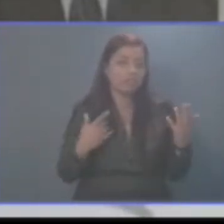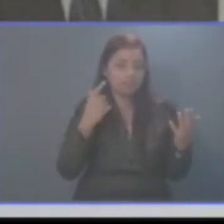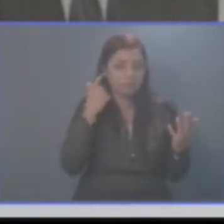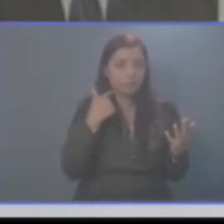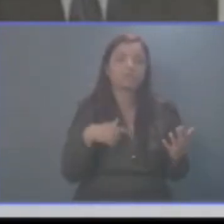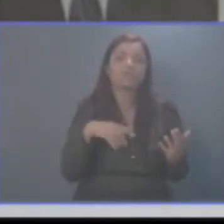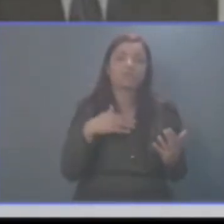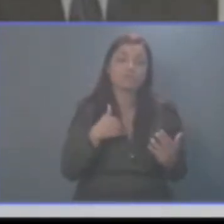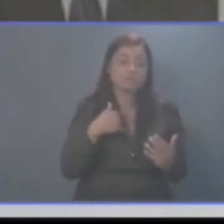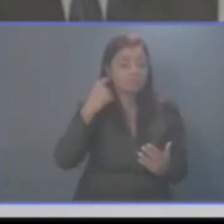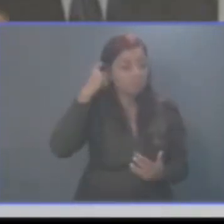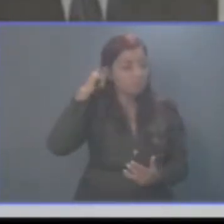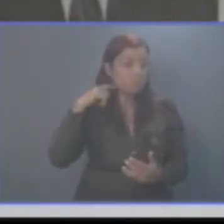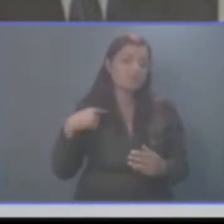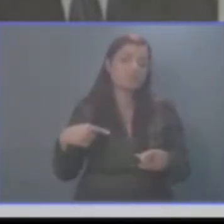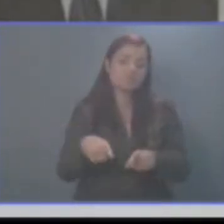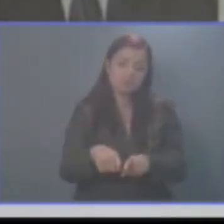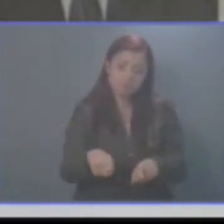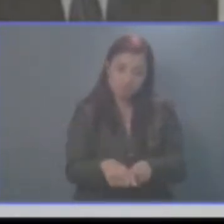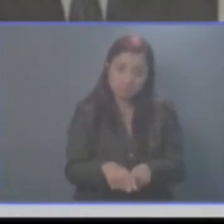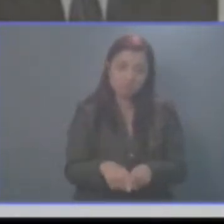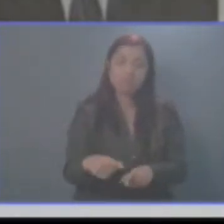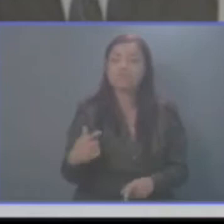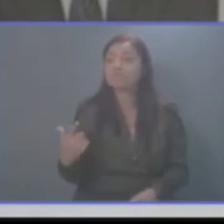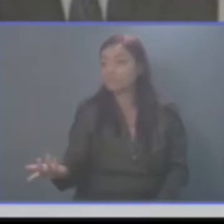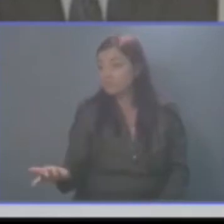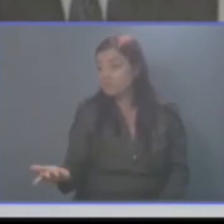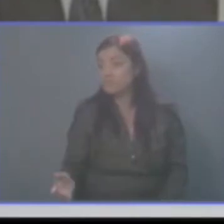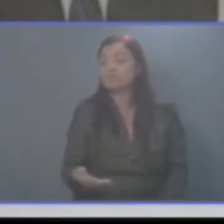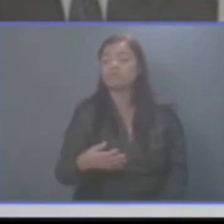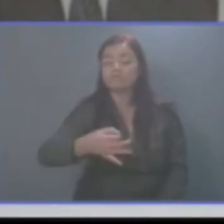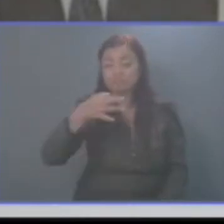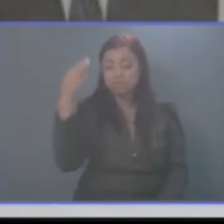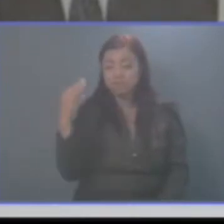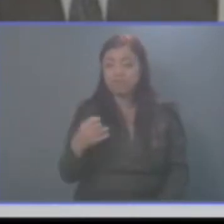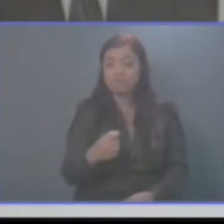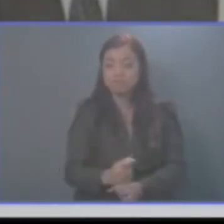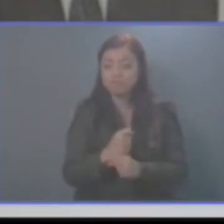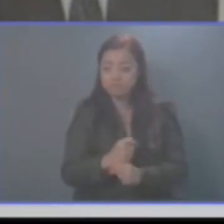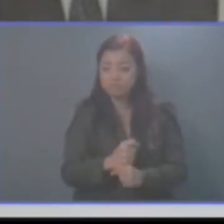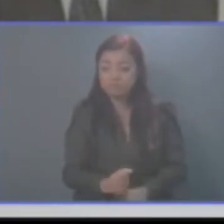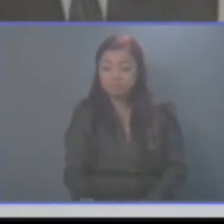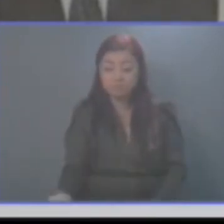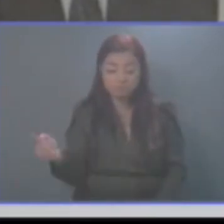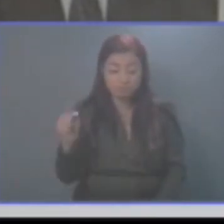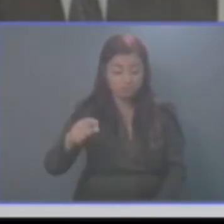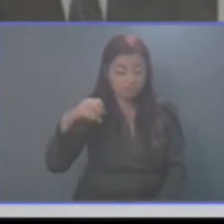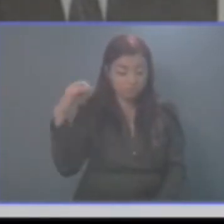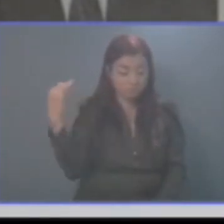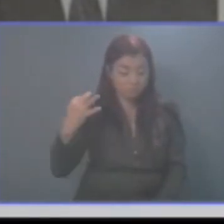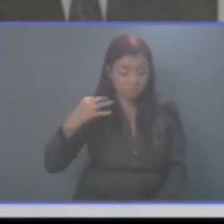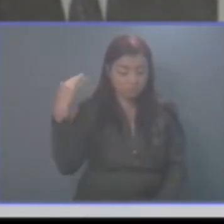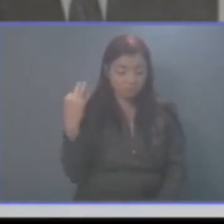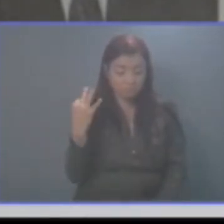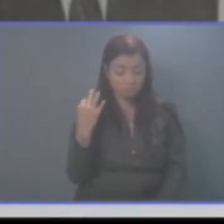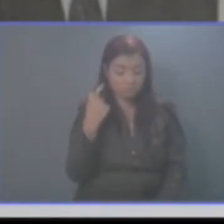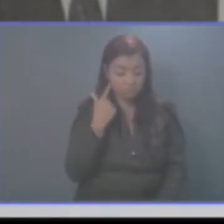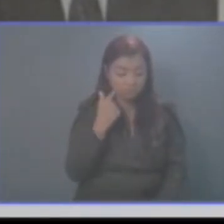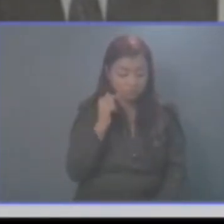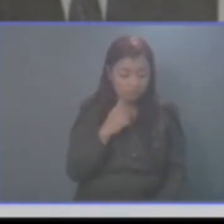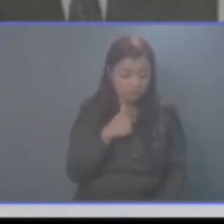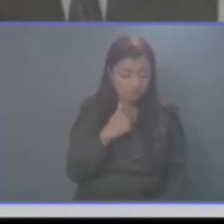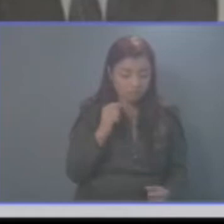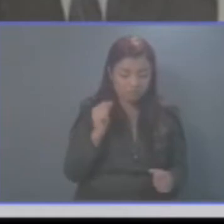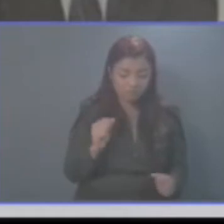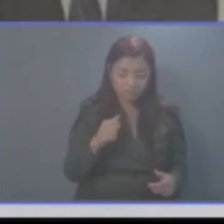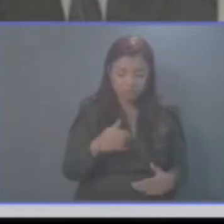A mis hermanos y compatriotas, tengan la certeza que si es necesario, haré uso de la